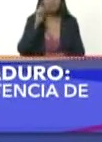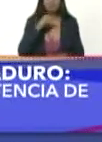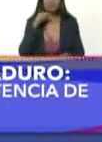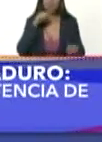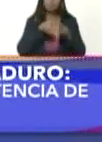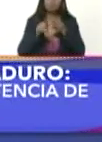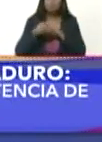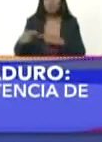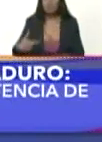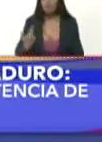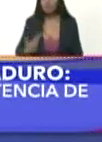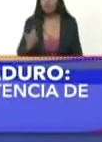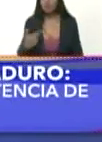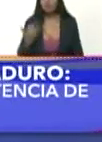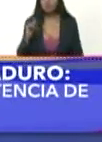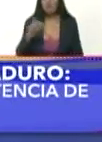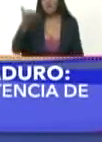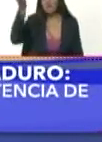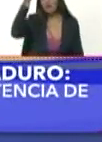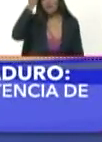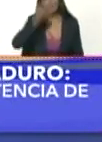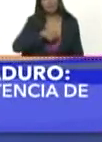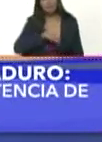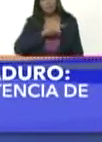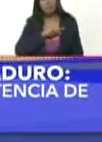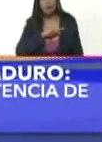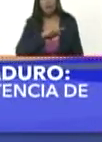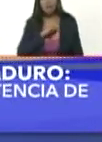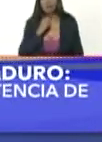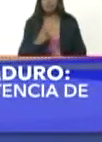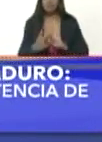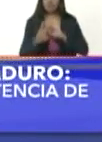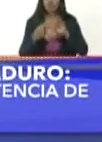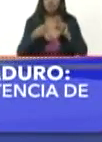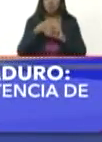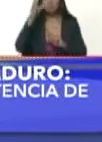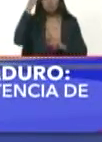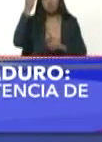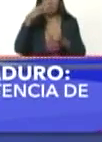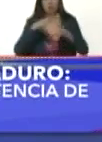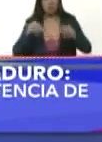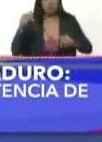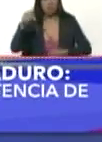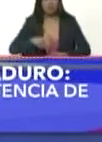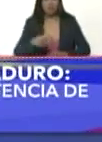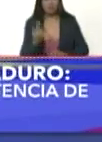chantajes religiosos de que el rey de España era el representante de Dios en la tierra.